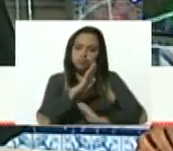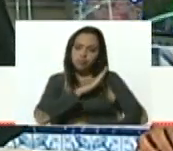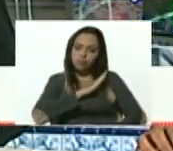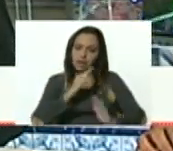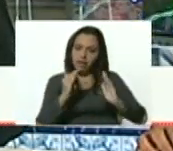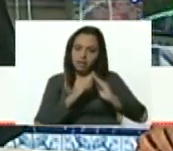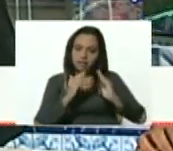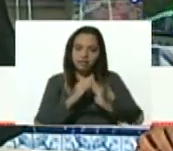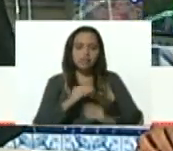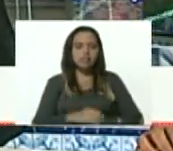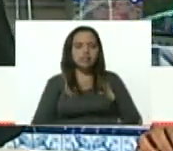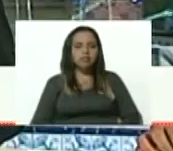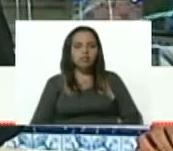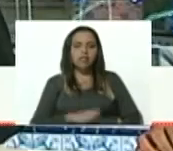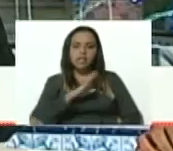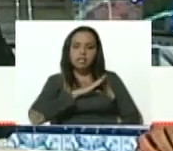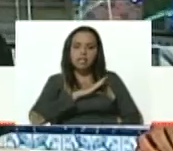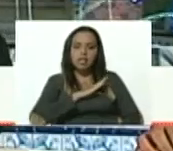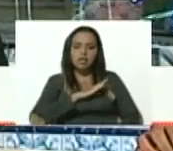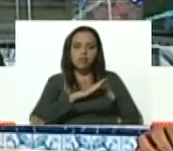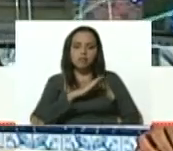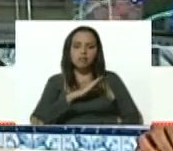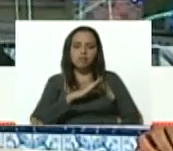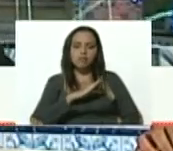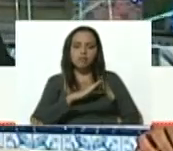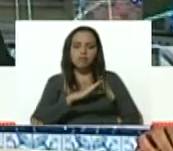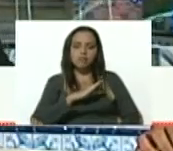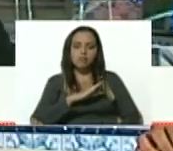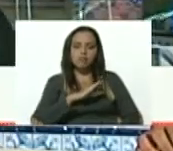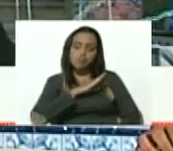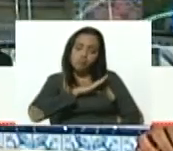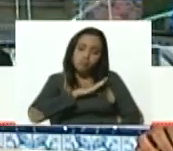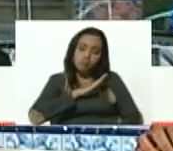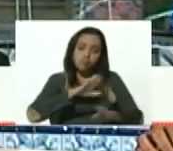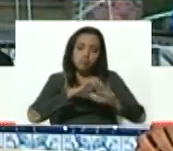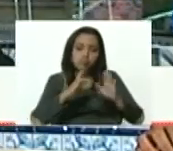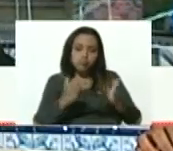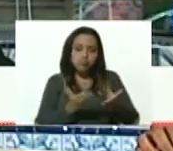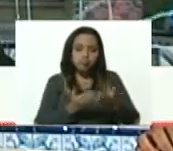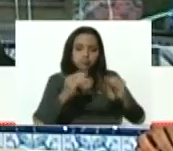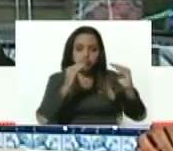tener su cueva, su hueco, a tener su techo,